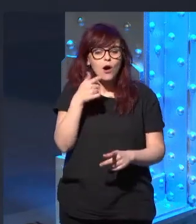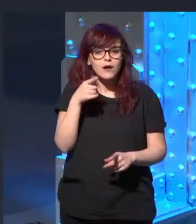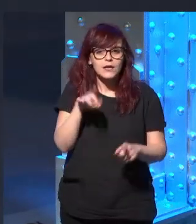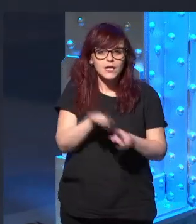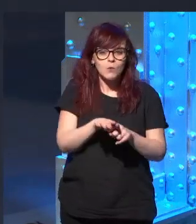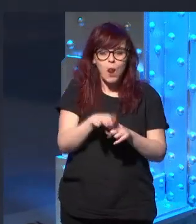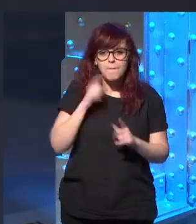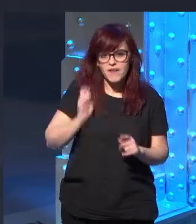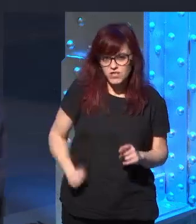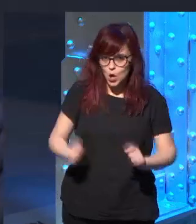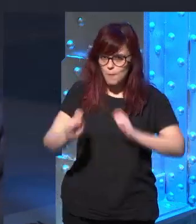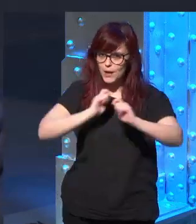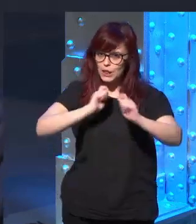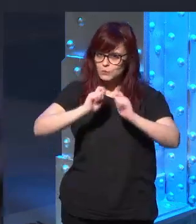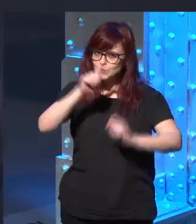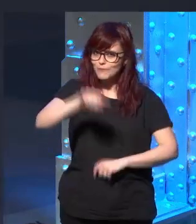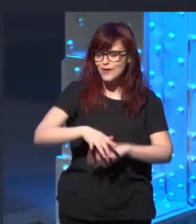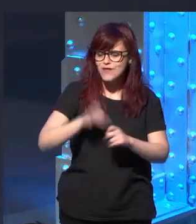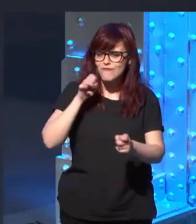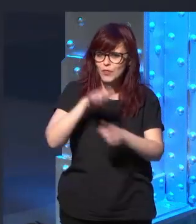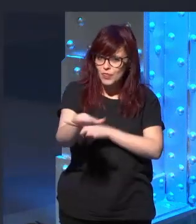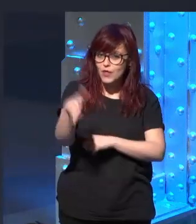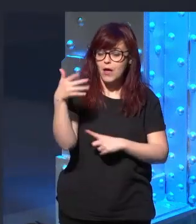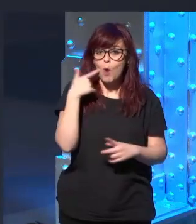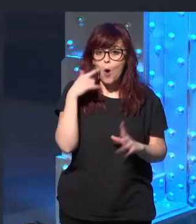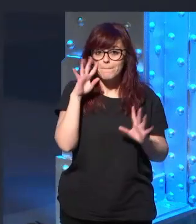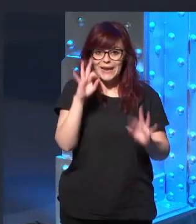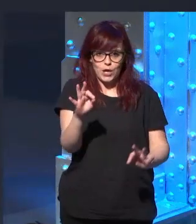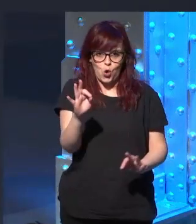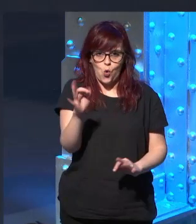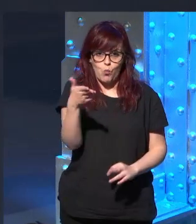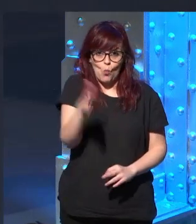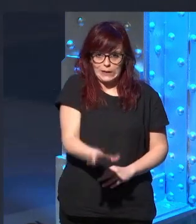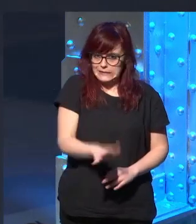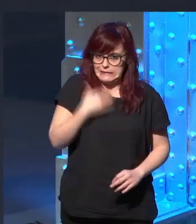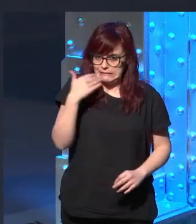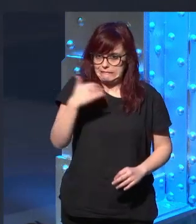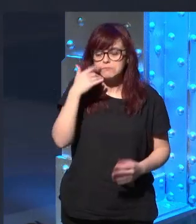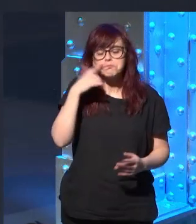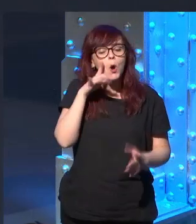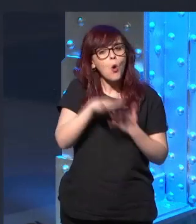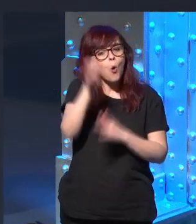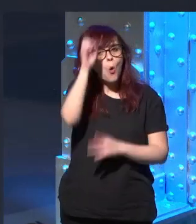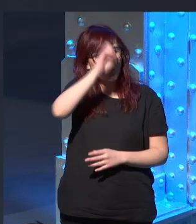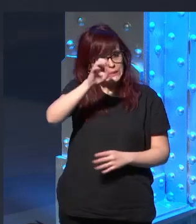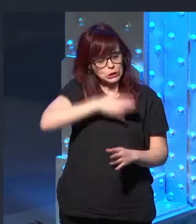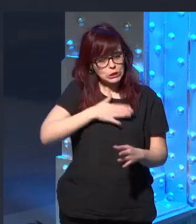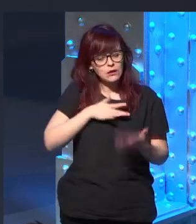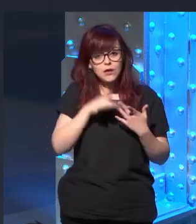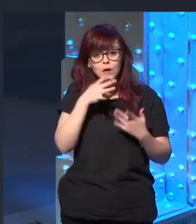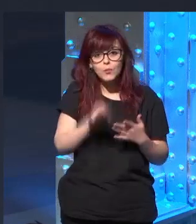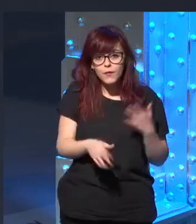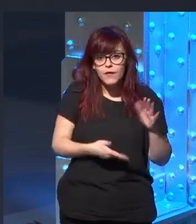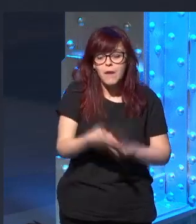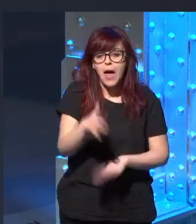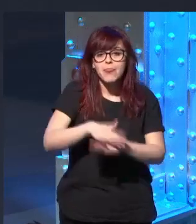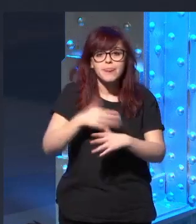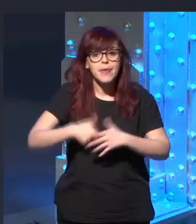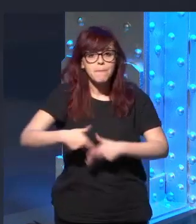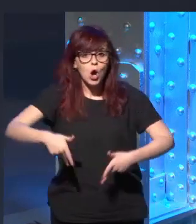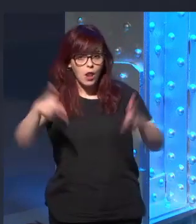insisto, maravillosa, que es el periodismo, que está en peligro de muerte, a mi modo de ver, y cómo eso puede acabar con la